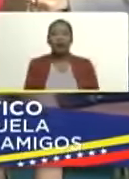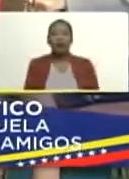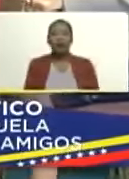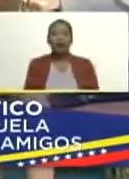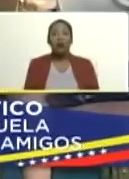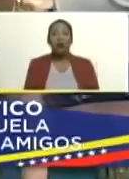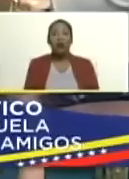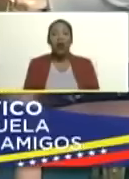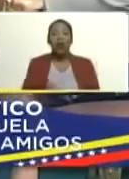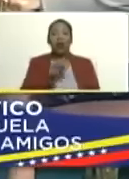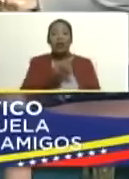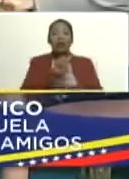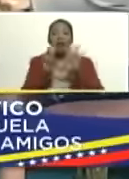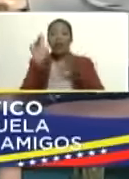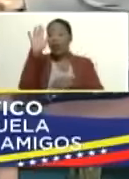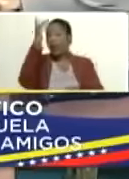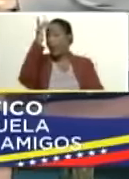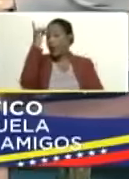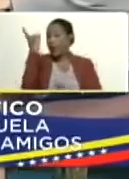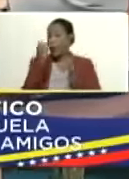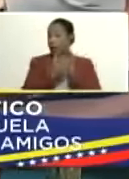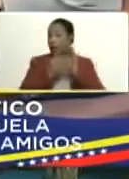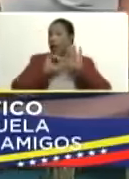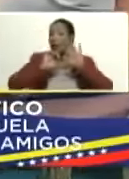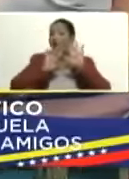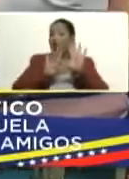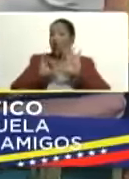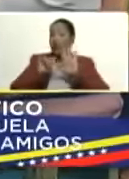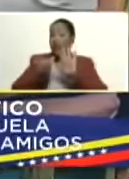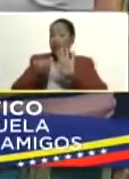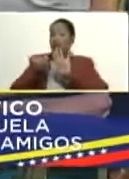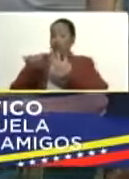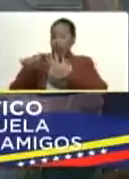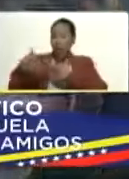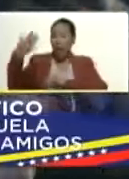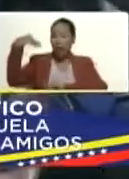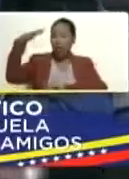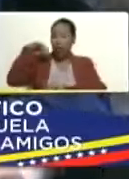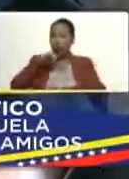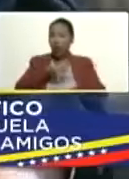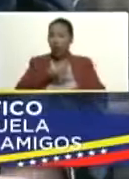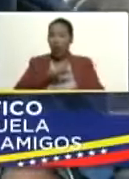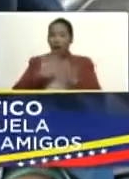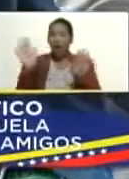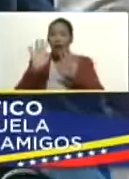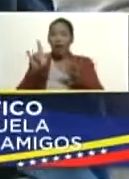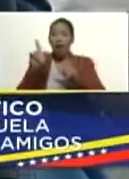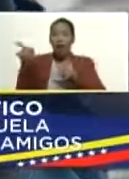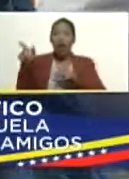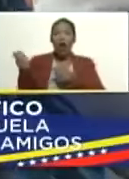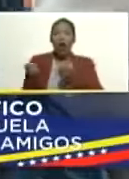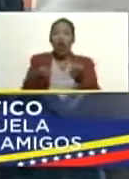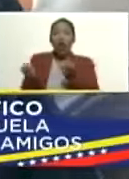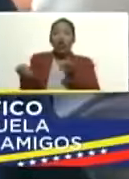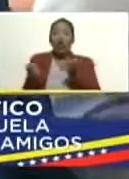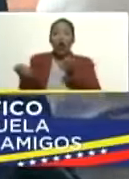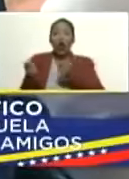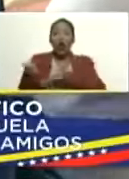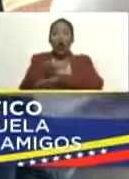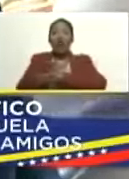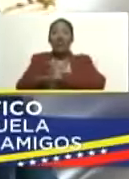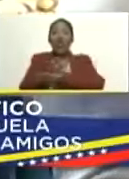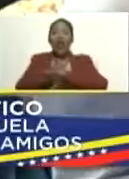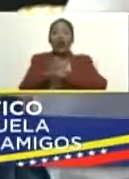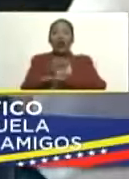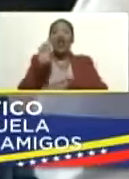un 17 de febrero de 1966, ya bajo el gobierno de Raúl Leoni